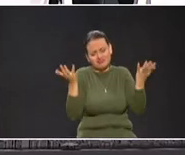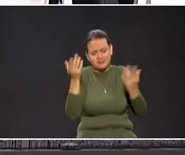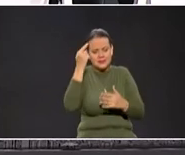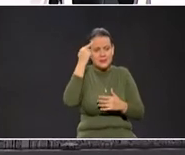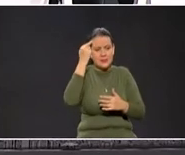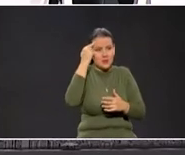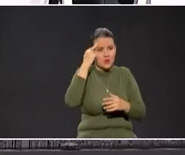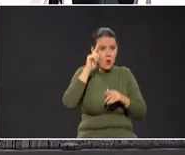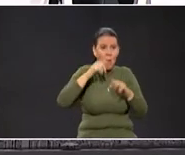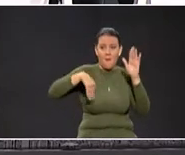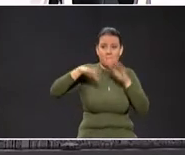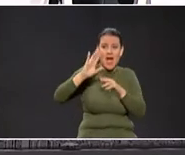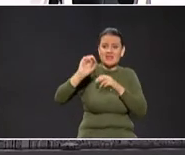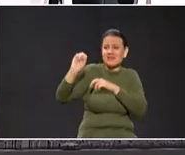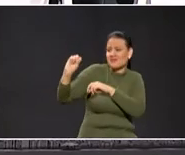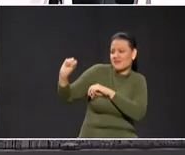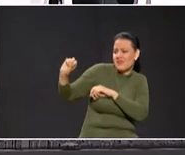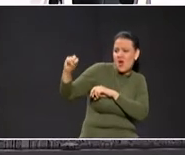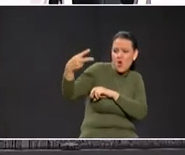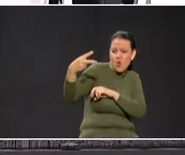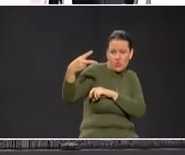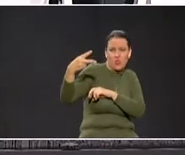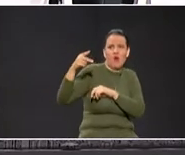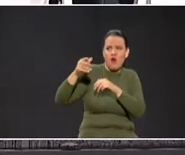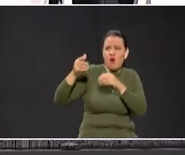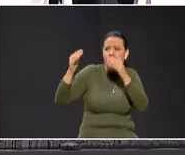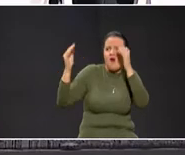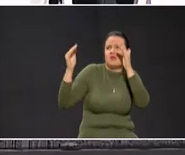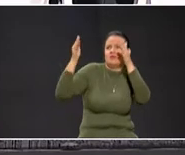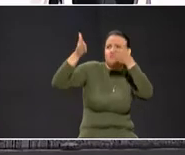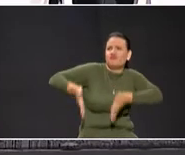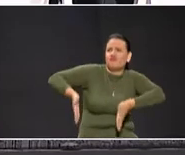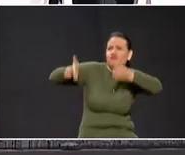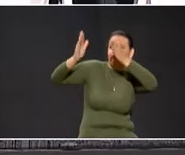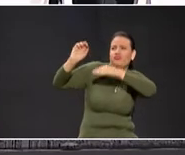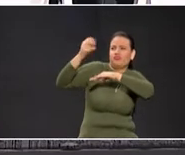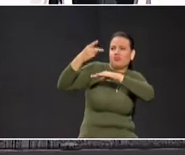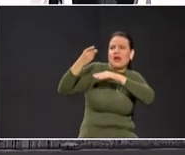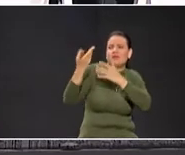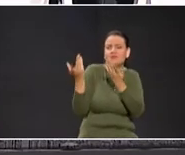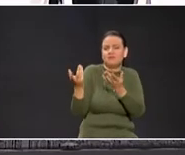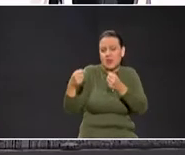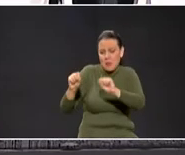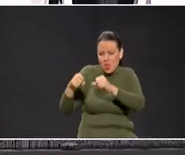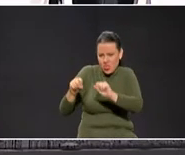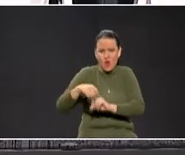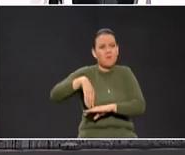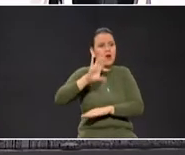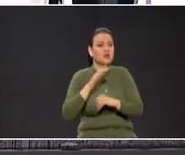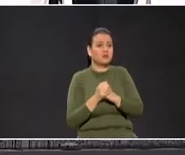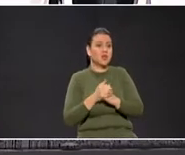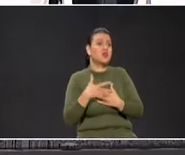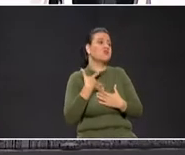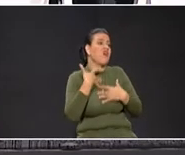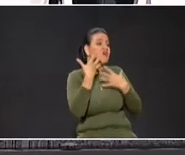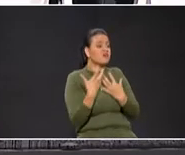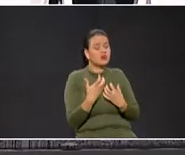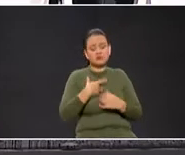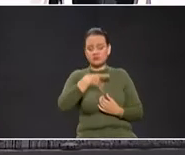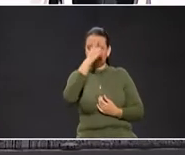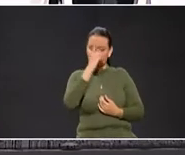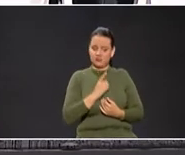segundos pisos para motos o sea yo voy a hablar de lo que quiero hablar no lo que me planes la gente porque realmente he querido hablar de mis planteamientos